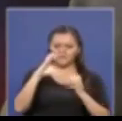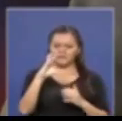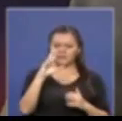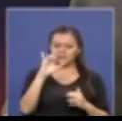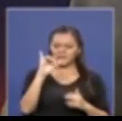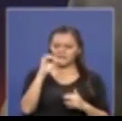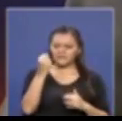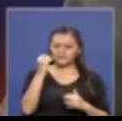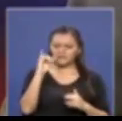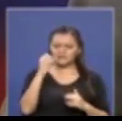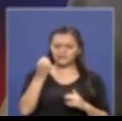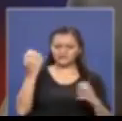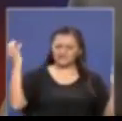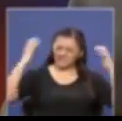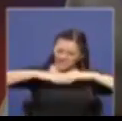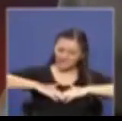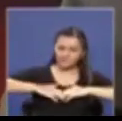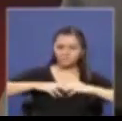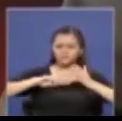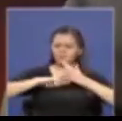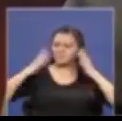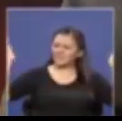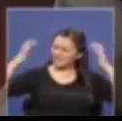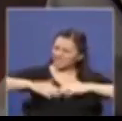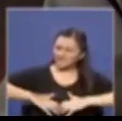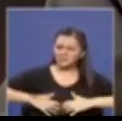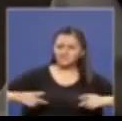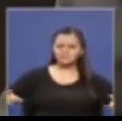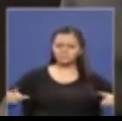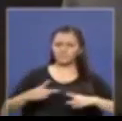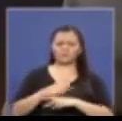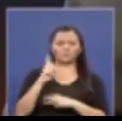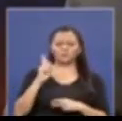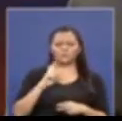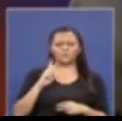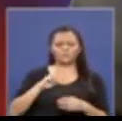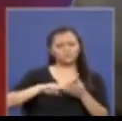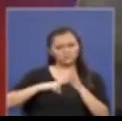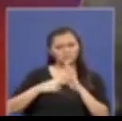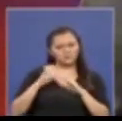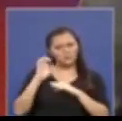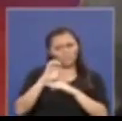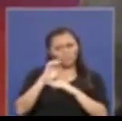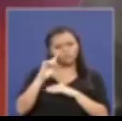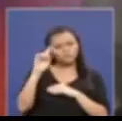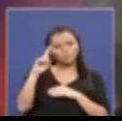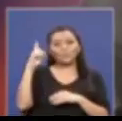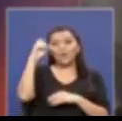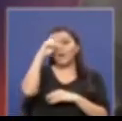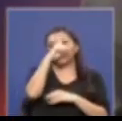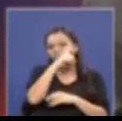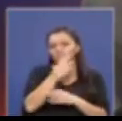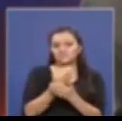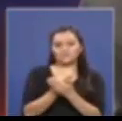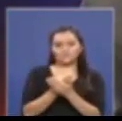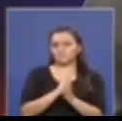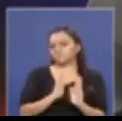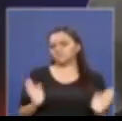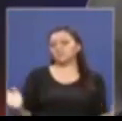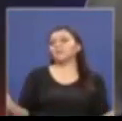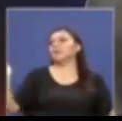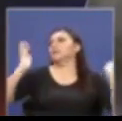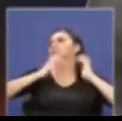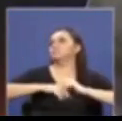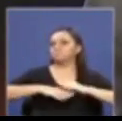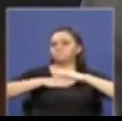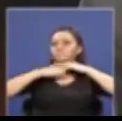un año difícil, pero los dos primeros trimestres crecieron con respecto a los trimestres correspondientes al anterior, pero decrecieron con respecto al